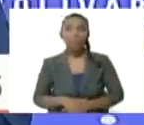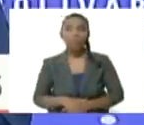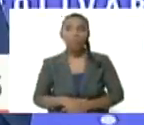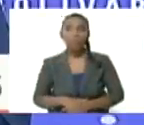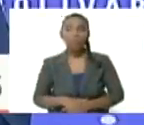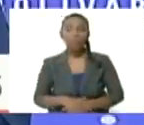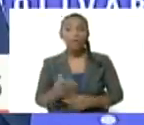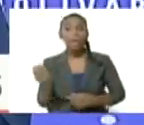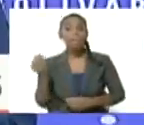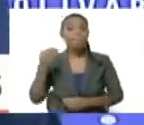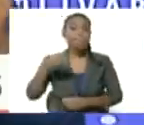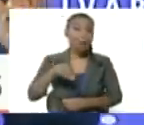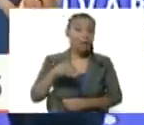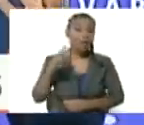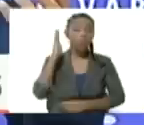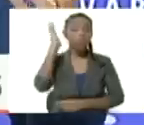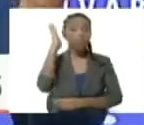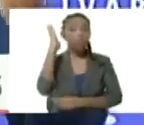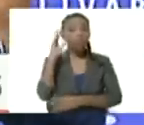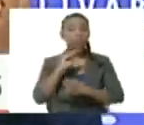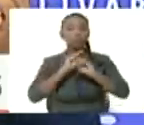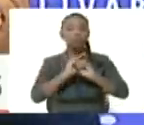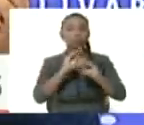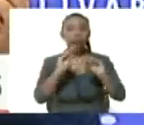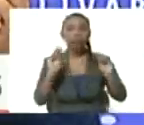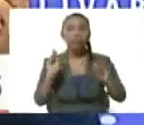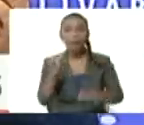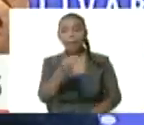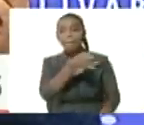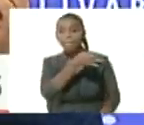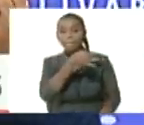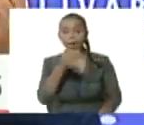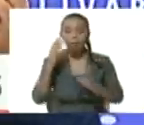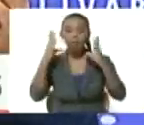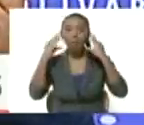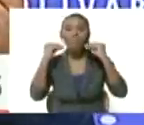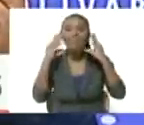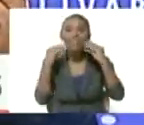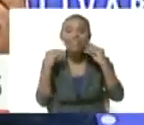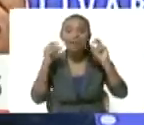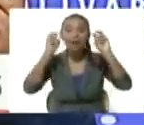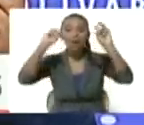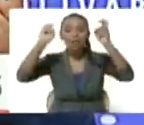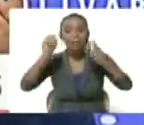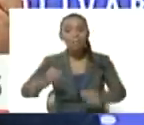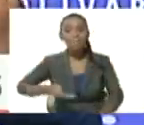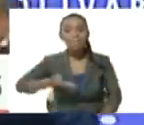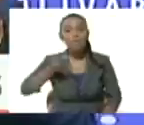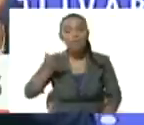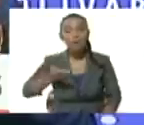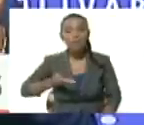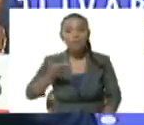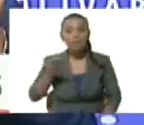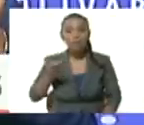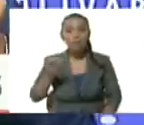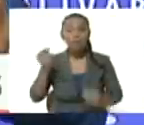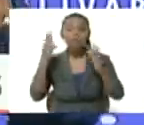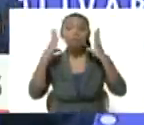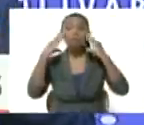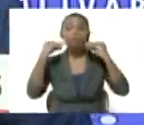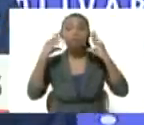Y además un Congreso implica convocar expertos en los temas vitales,